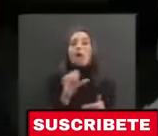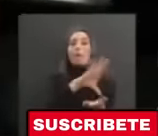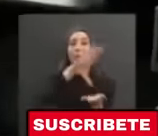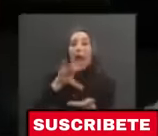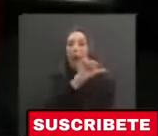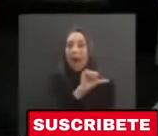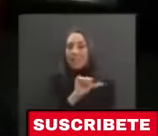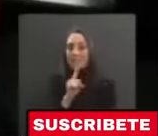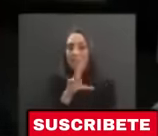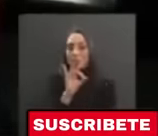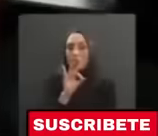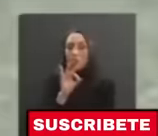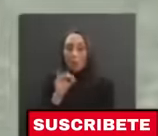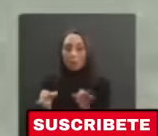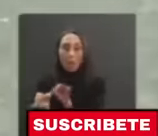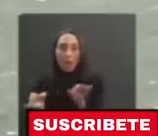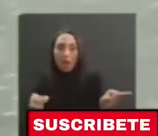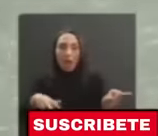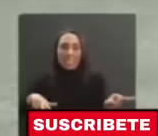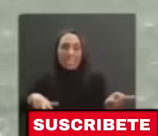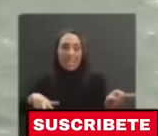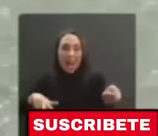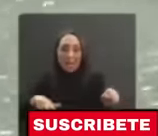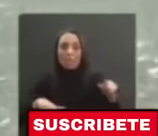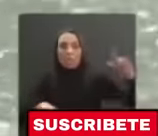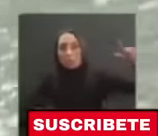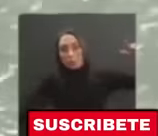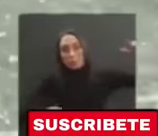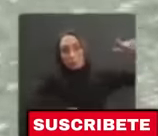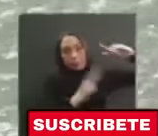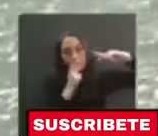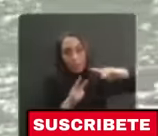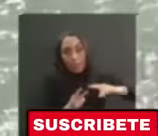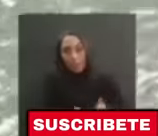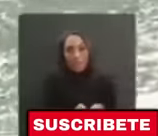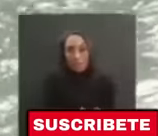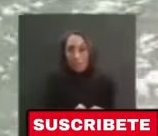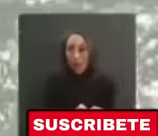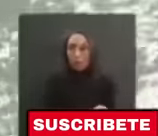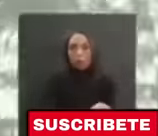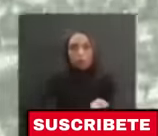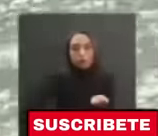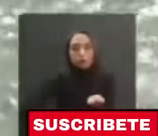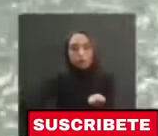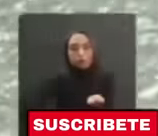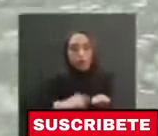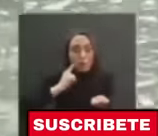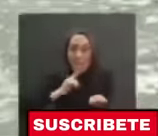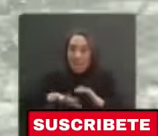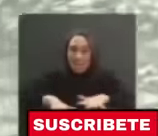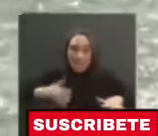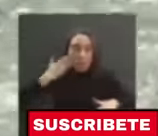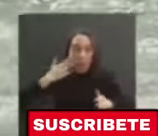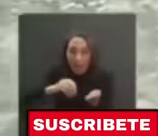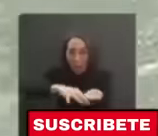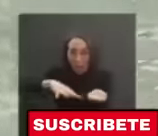150 millas de la isla de Juan Fernández. Desde el aire el equipo verifica que la nave va en tránsito, de lo contrario iniciaría un procedimiento